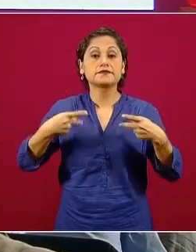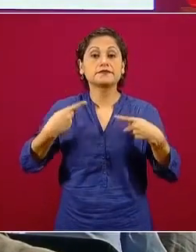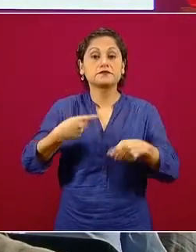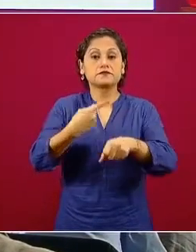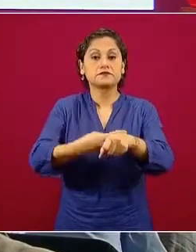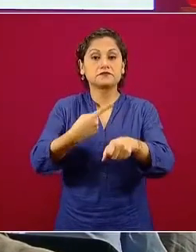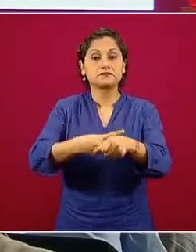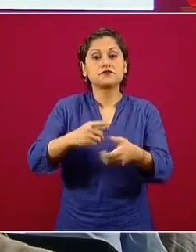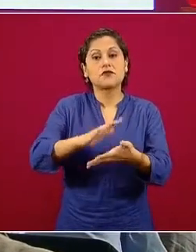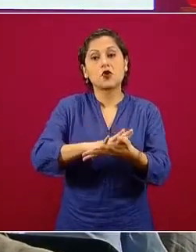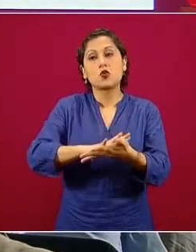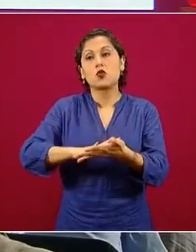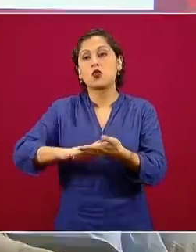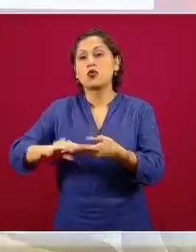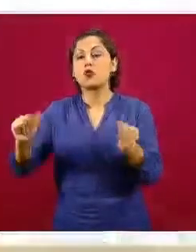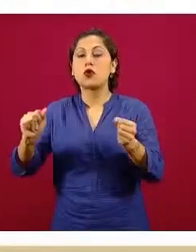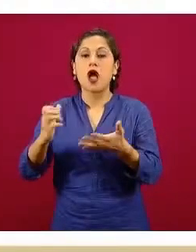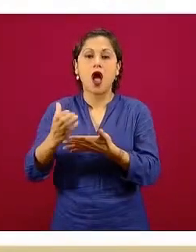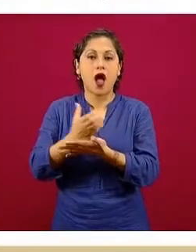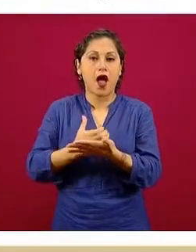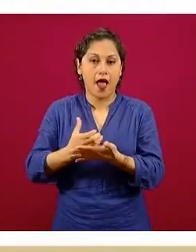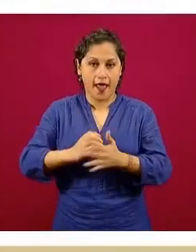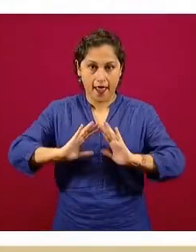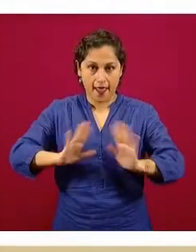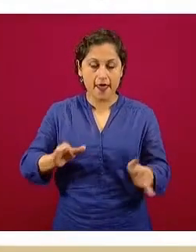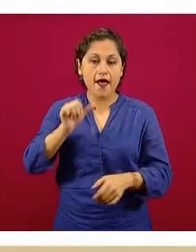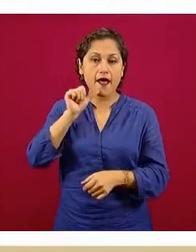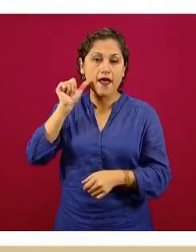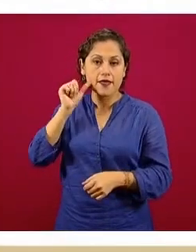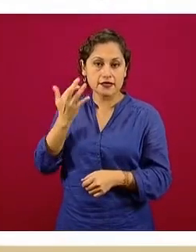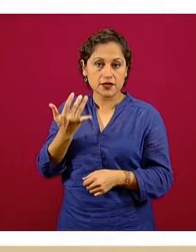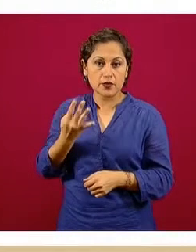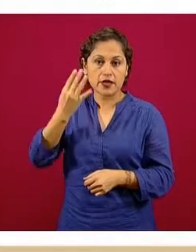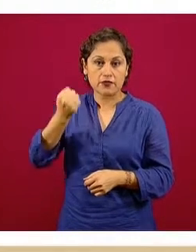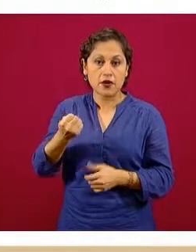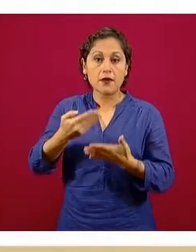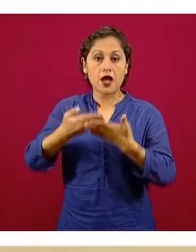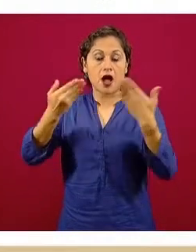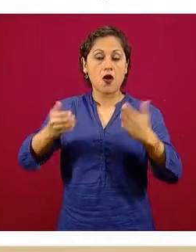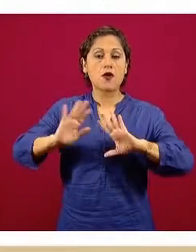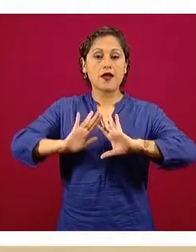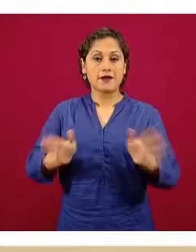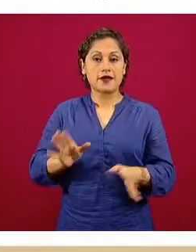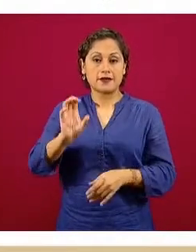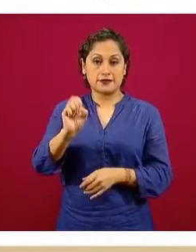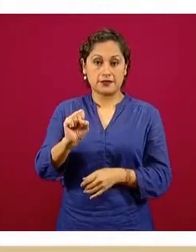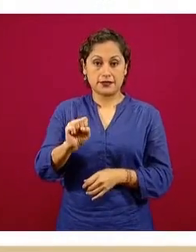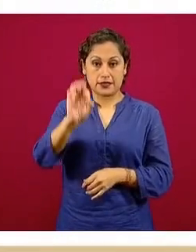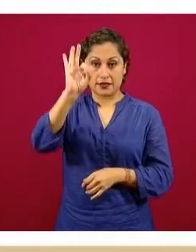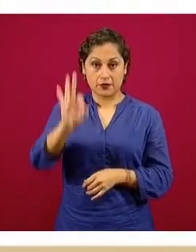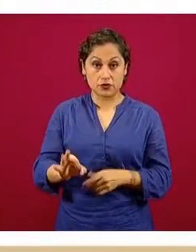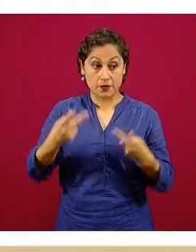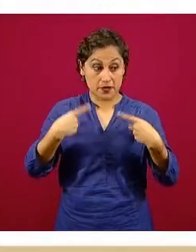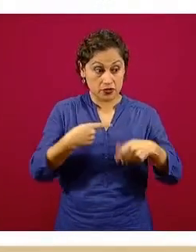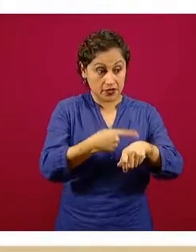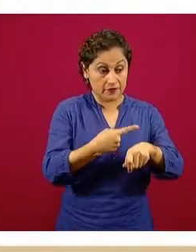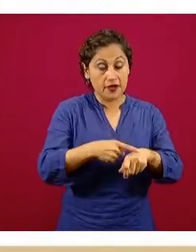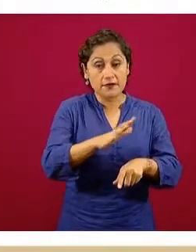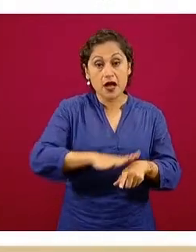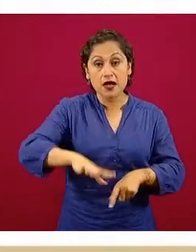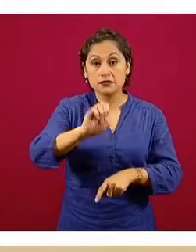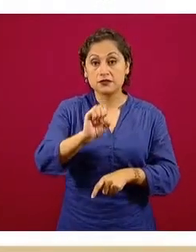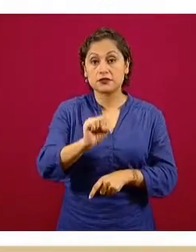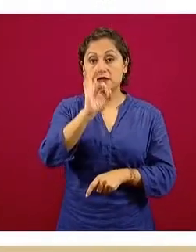personas que se han recuperado de la enfermedad ayer en el 59 hoy día ya son el 60 por ciento de los casos confirmados